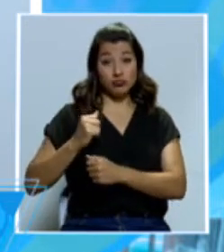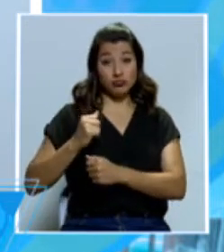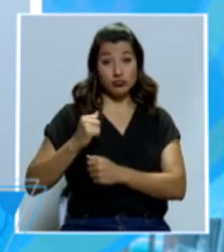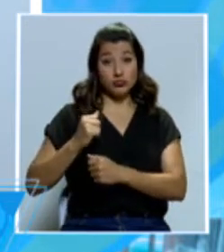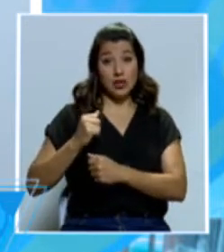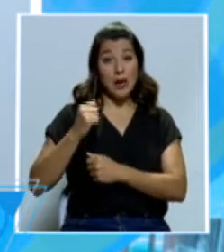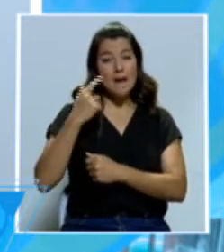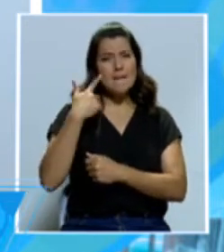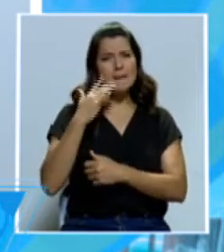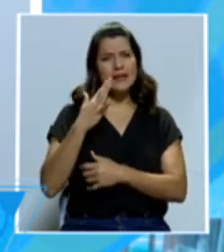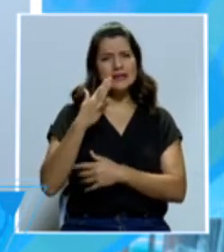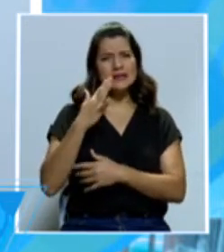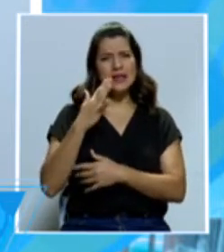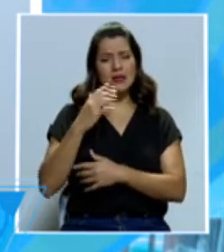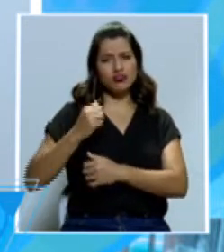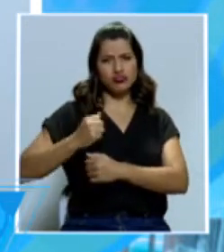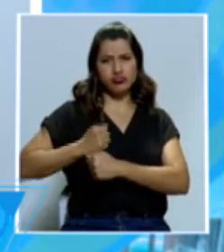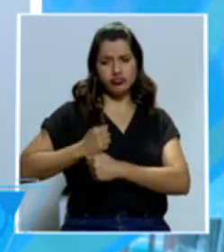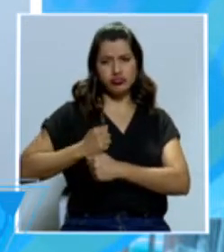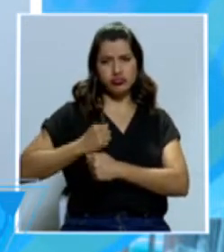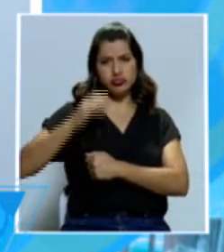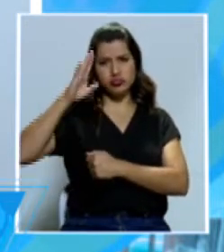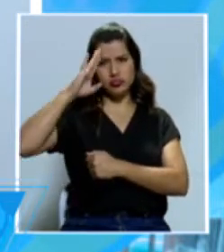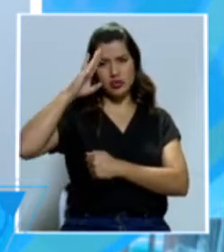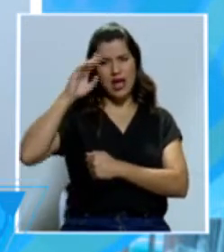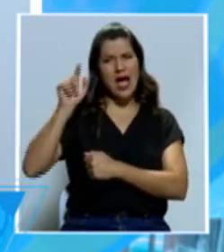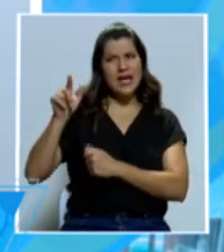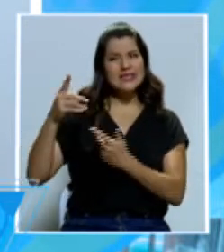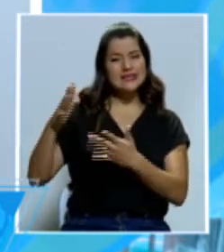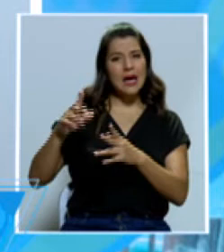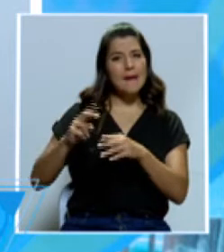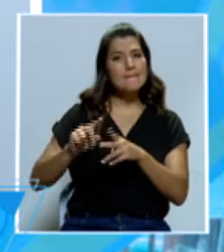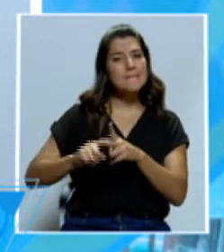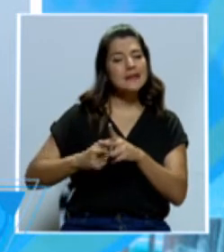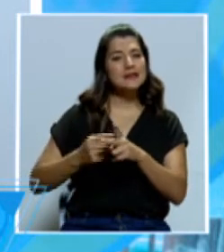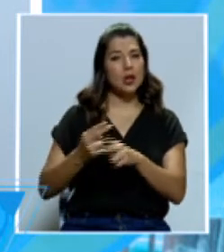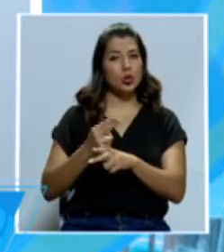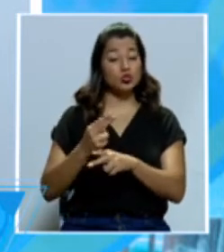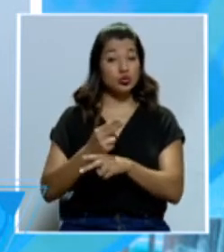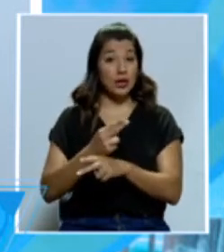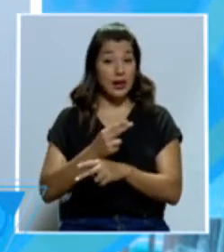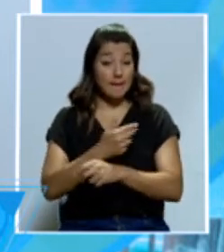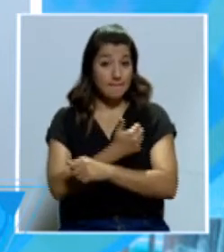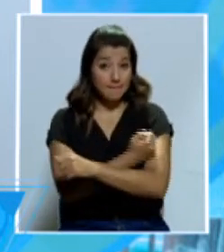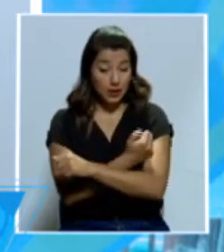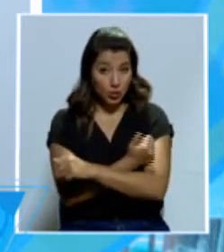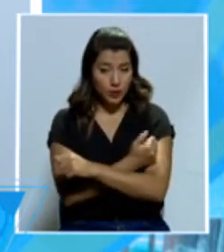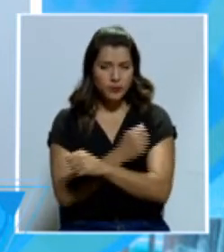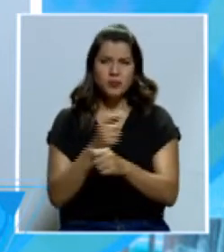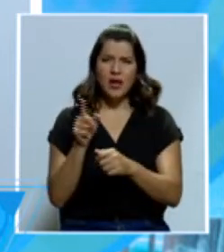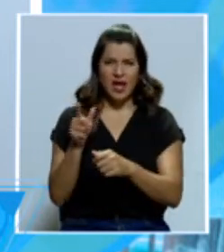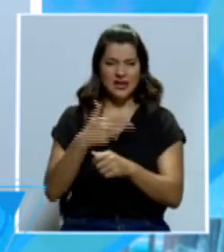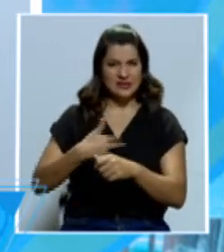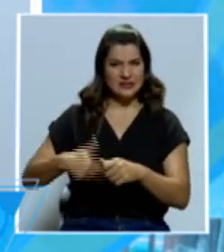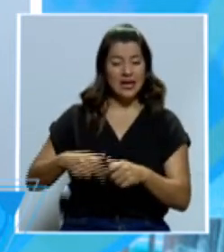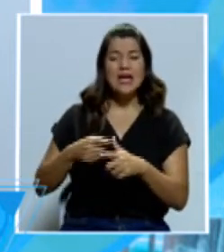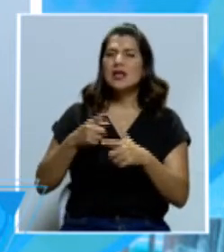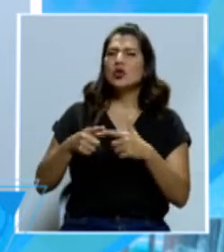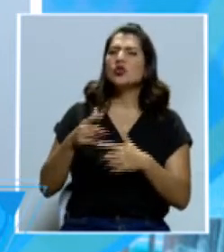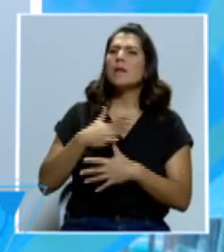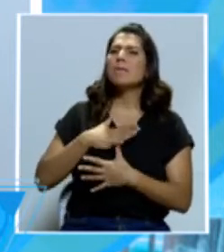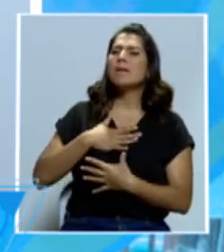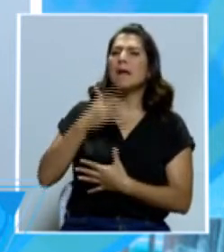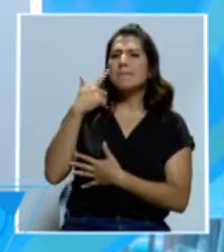comenzado a utilizar las vacunas que ellos están produciendo. Entonces yo creo que hay